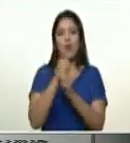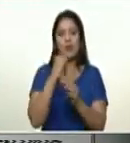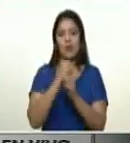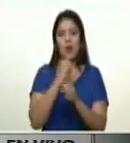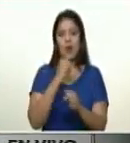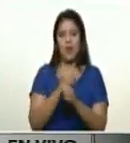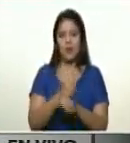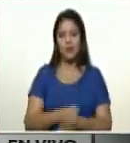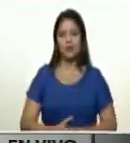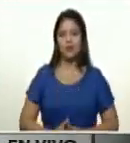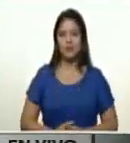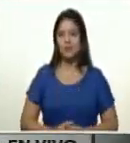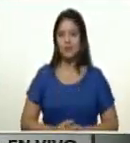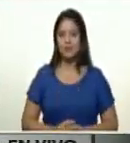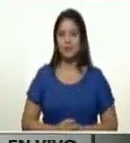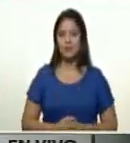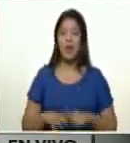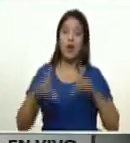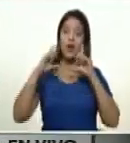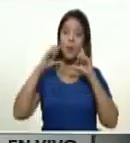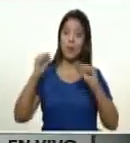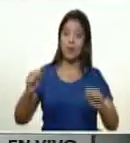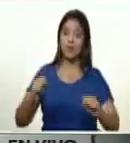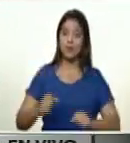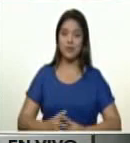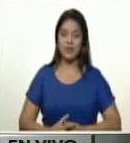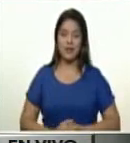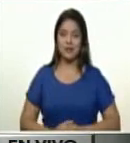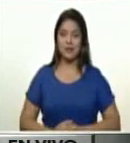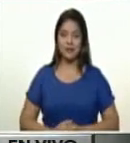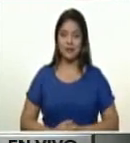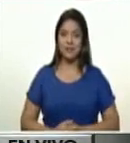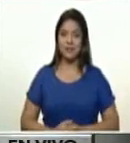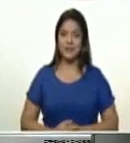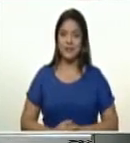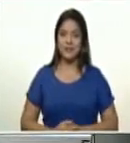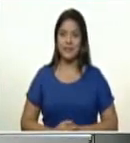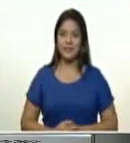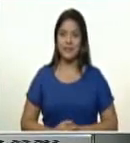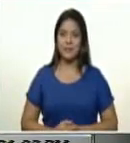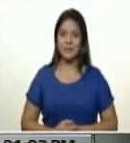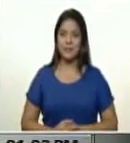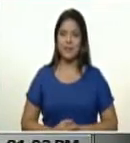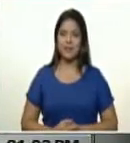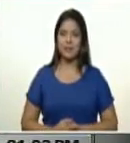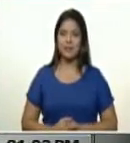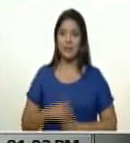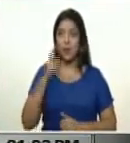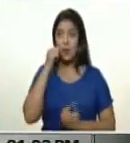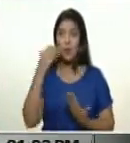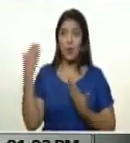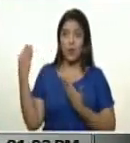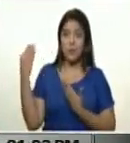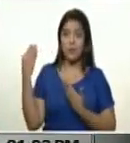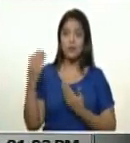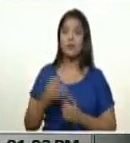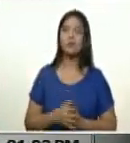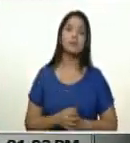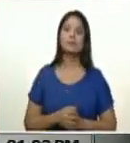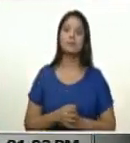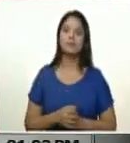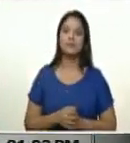la clase media, a los profesionales. He sido recibido por Hernán Arias, estamos por